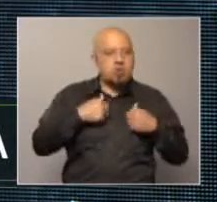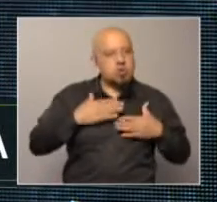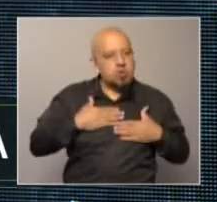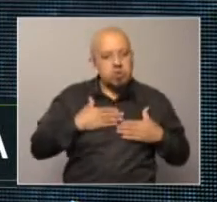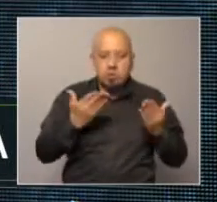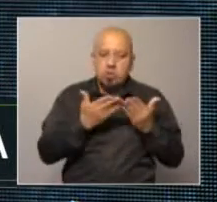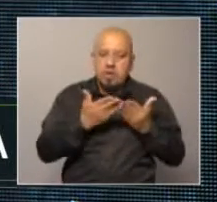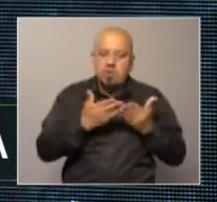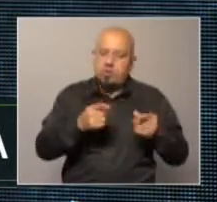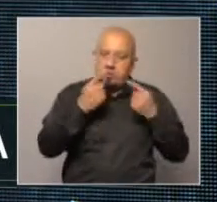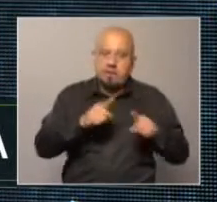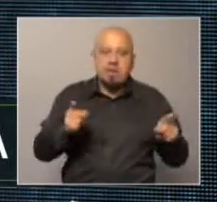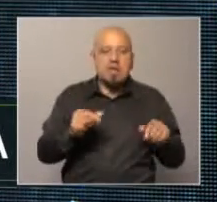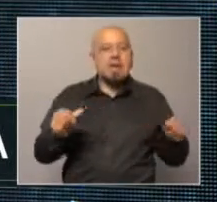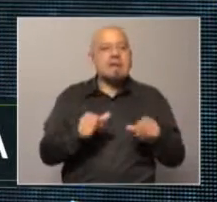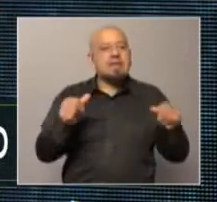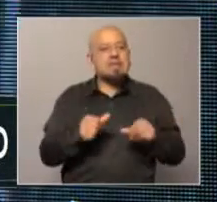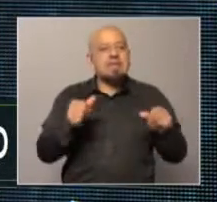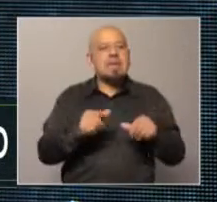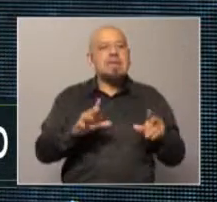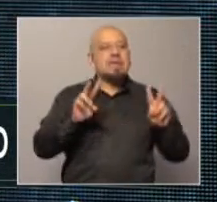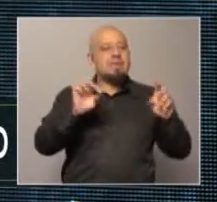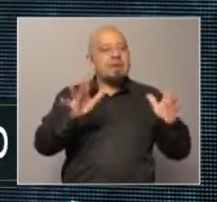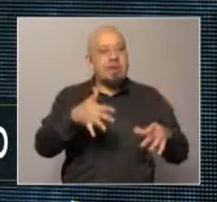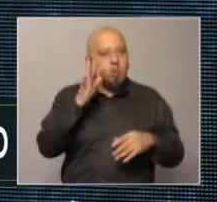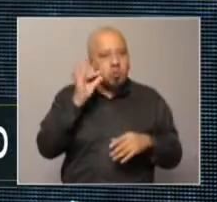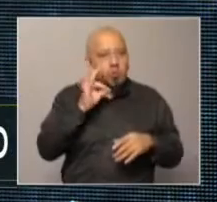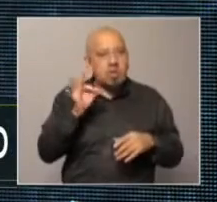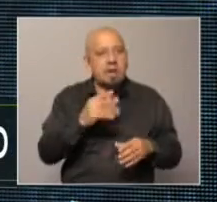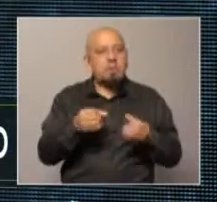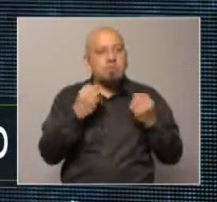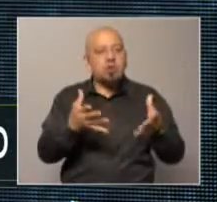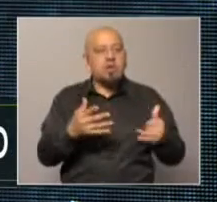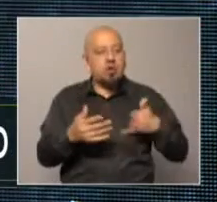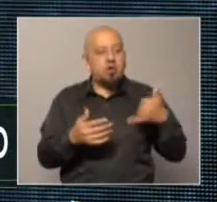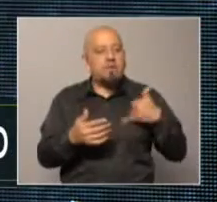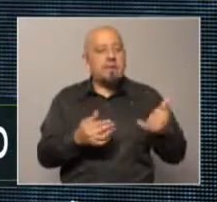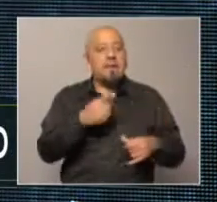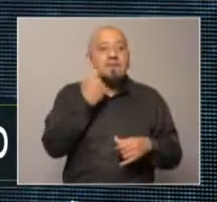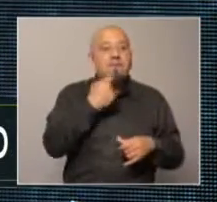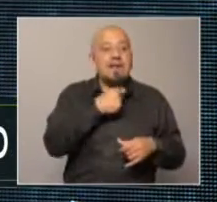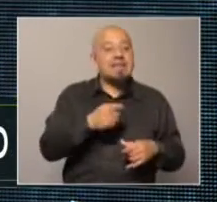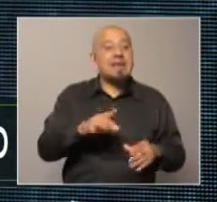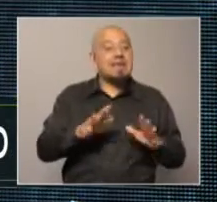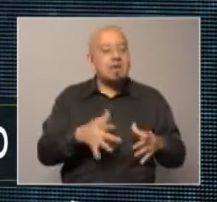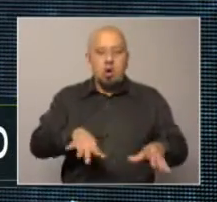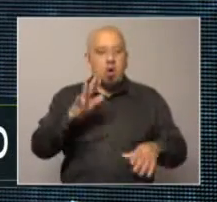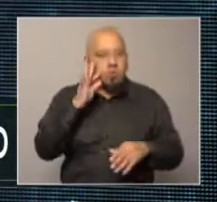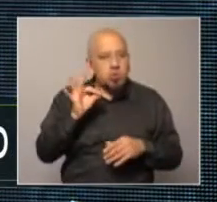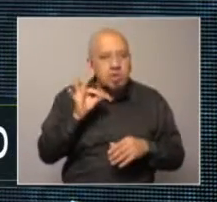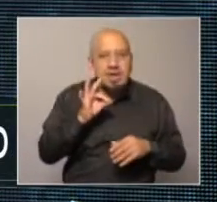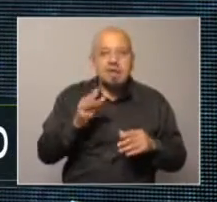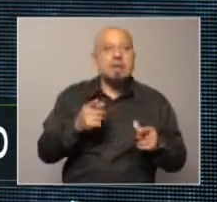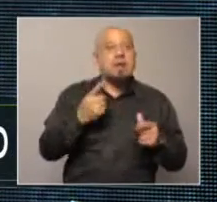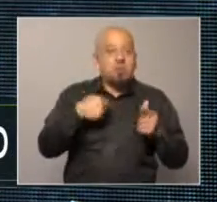se trata de construir oportunidades, que la enorme mayoría de los adolescentes que transitan por el sistema penal, cuando se construyen oportunidades de calidad,